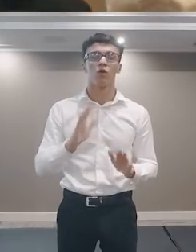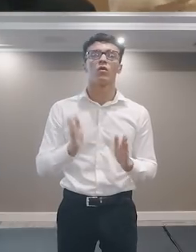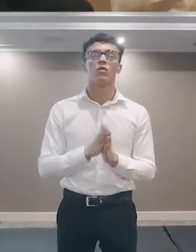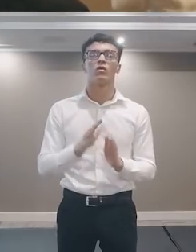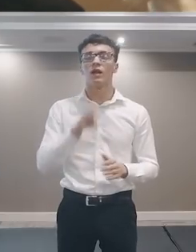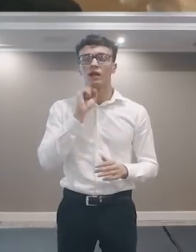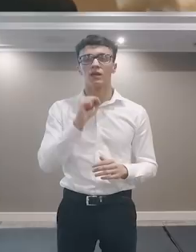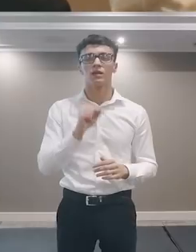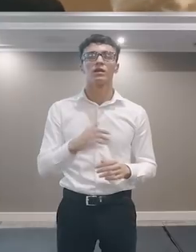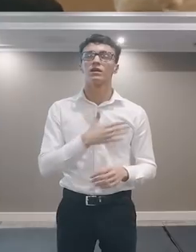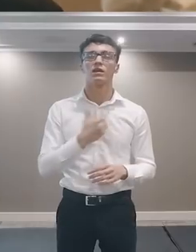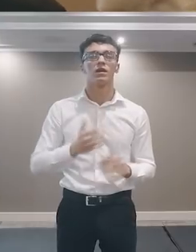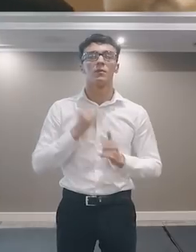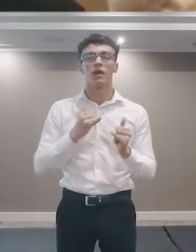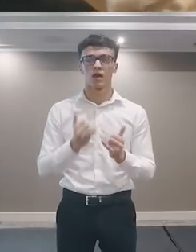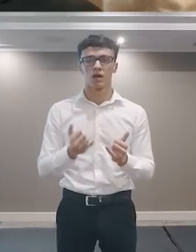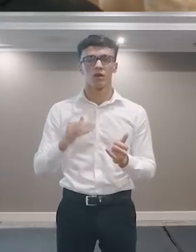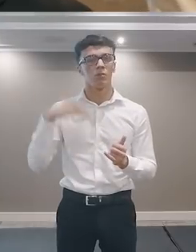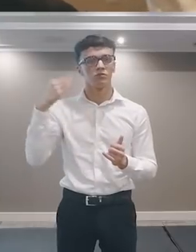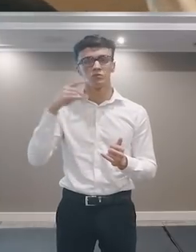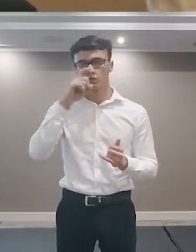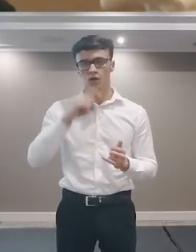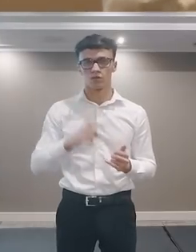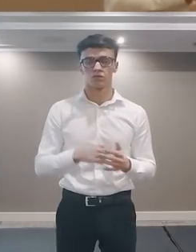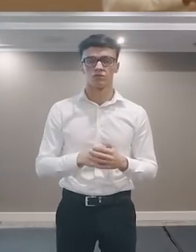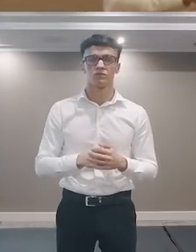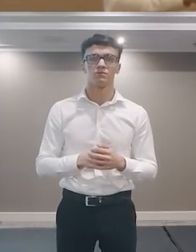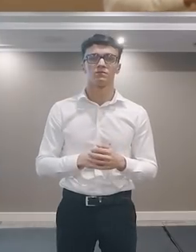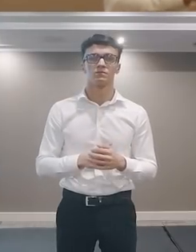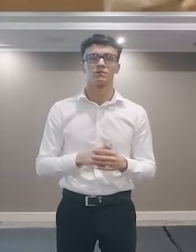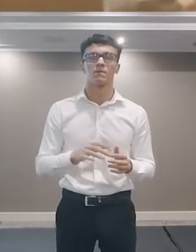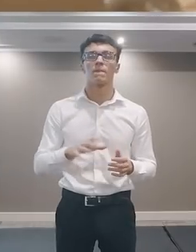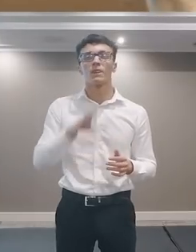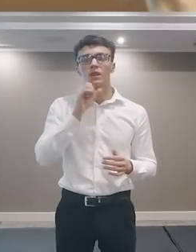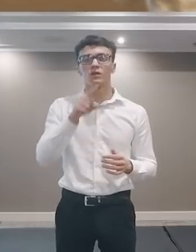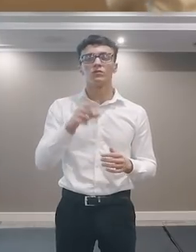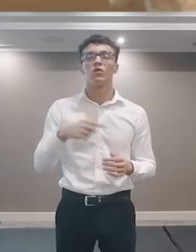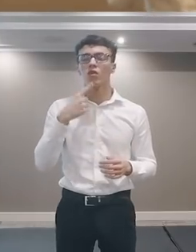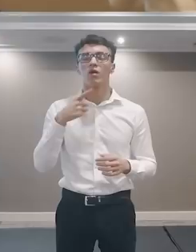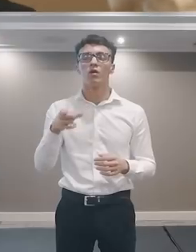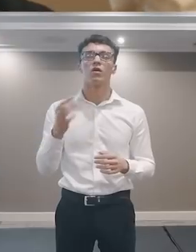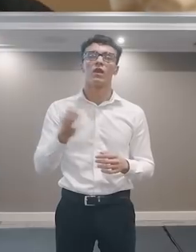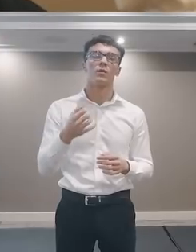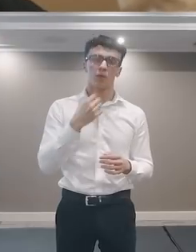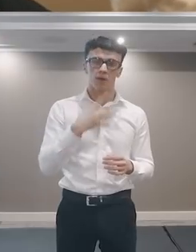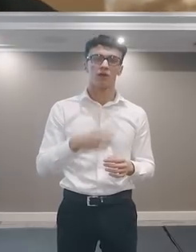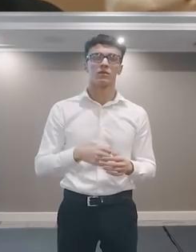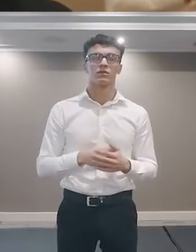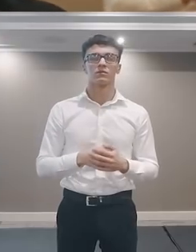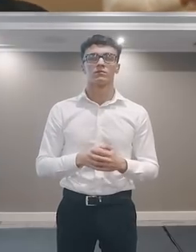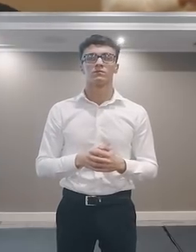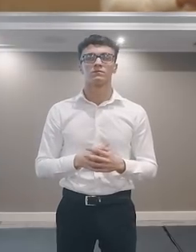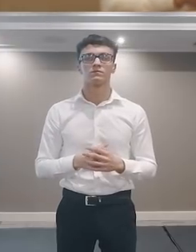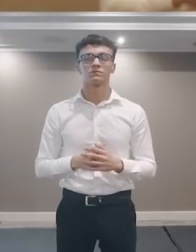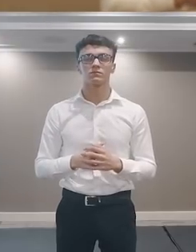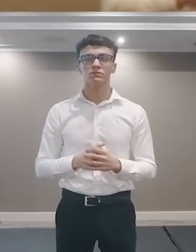ir tan simple como eso a quien le ha recomendado booking cuando lo has descubierto a quién le has dicho hoy existe bla bla car que